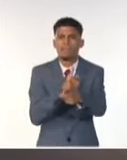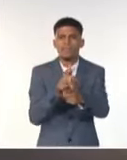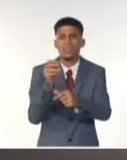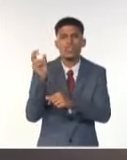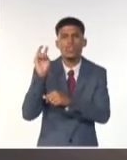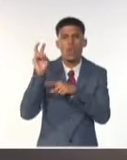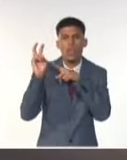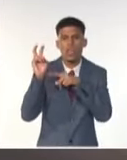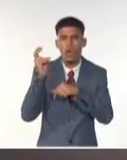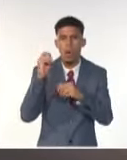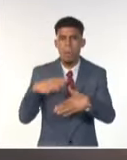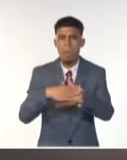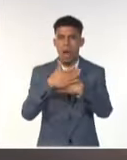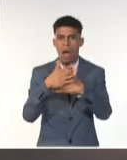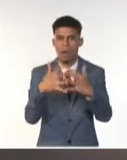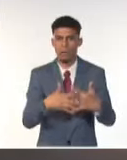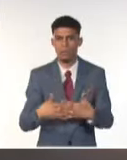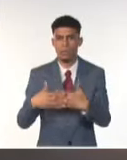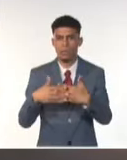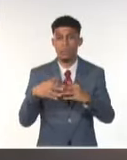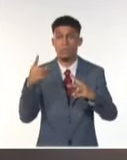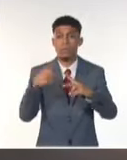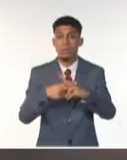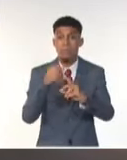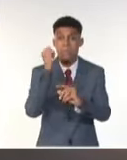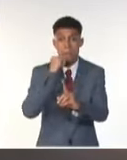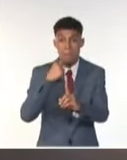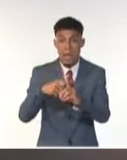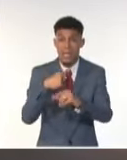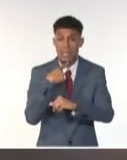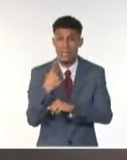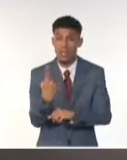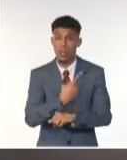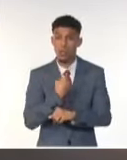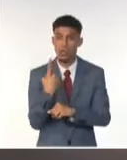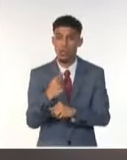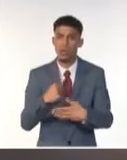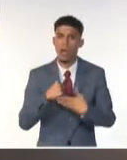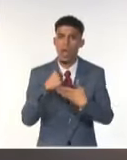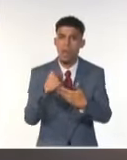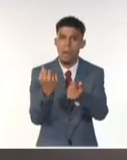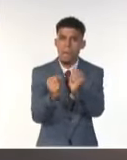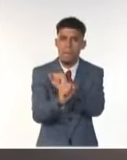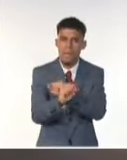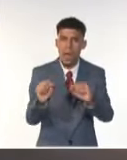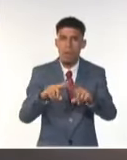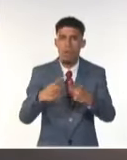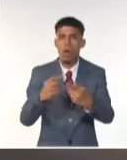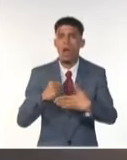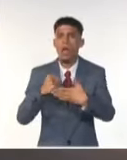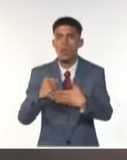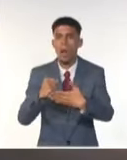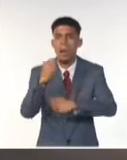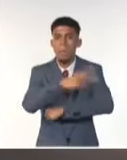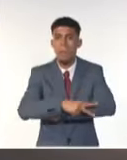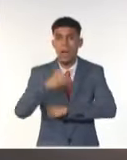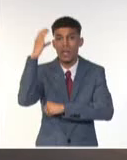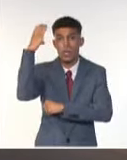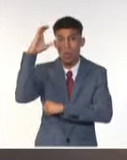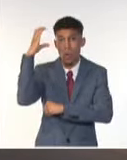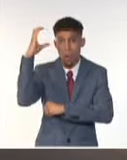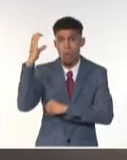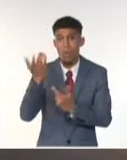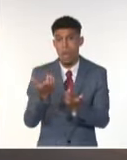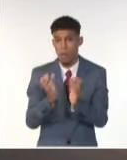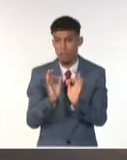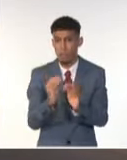desmentido, y que somos patrocinadores del terrorismo por aupar a guerrilleros colombianos que, como país garante de los diálogos,